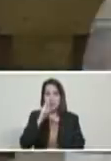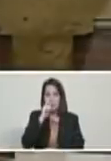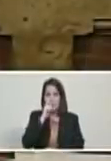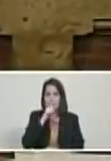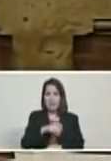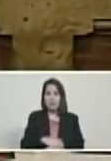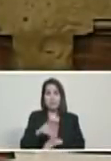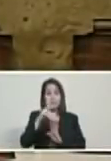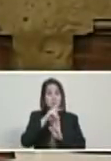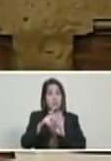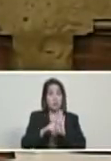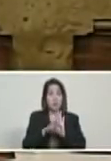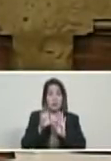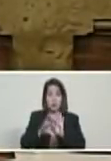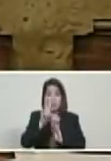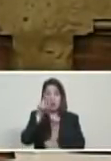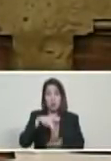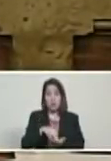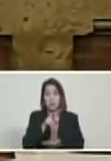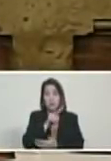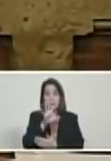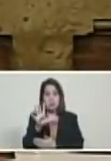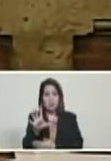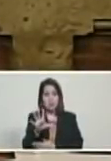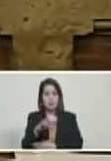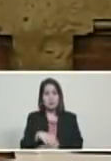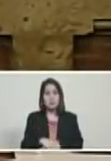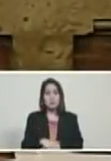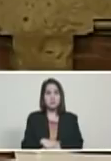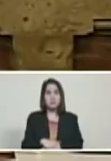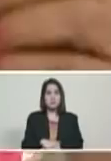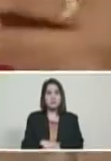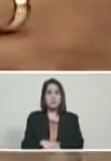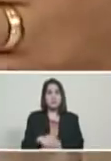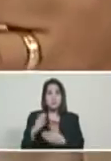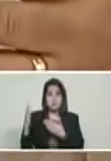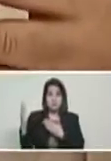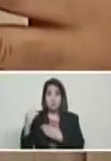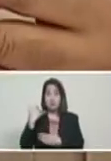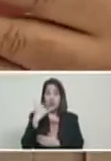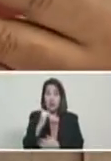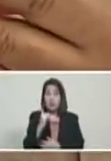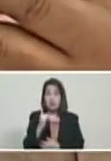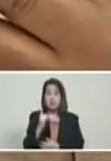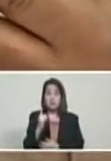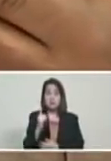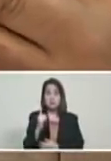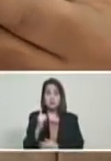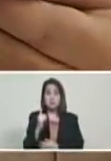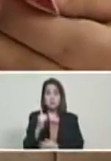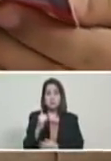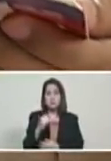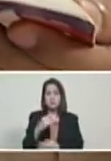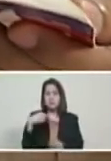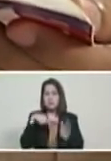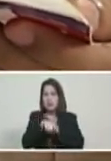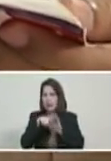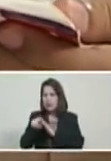plan de la patria 2025. Y en el plan de la patria 2025 está